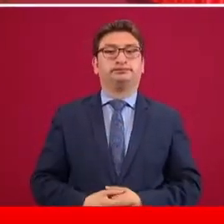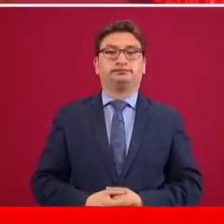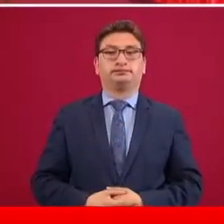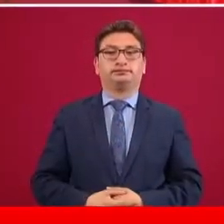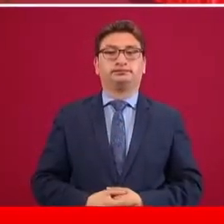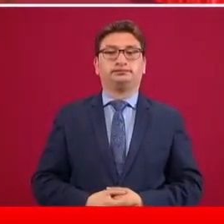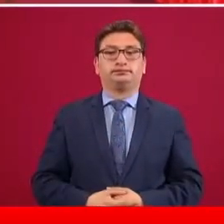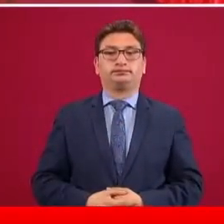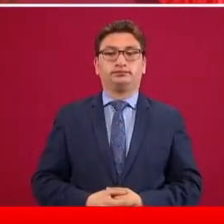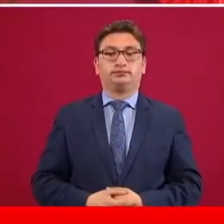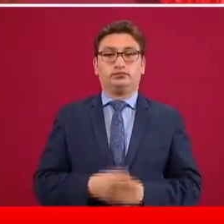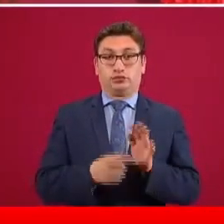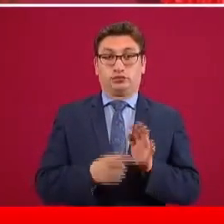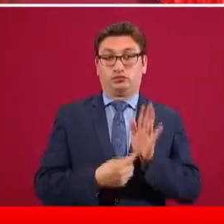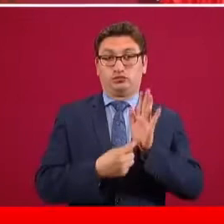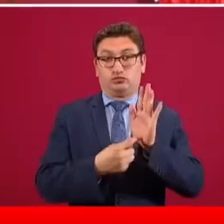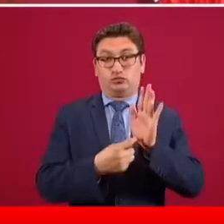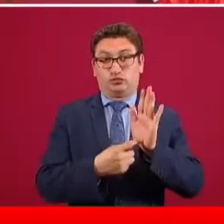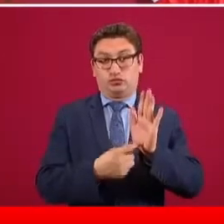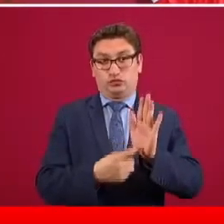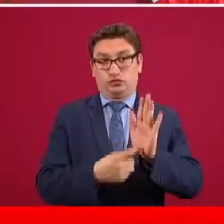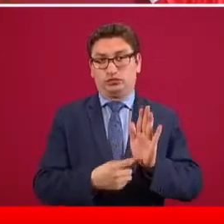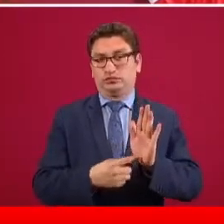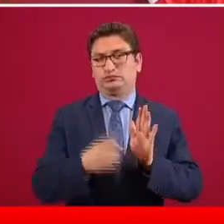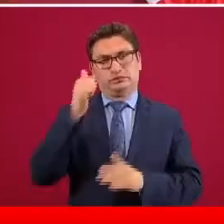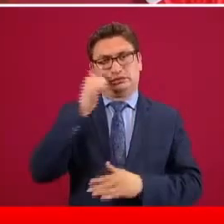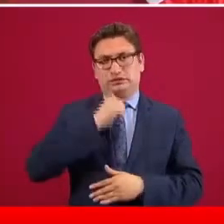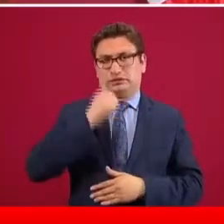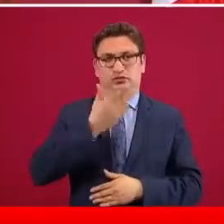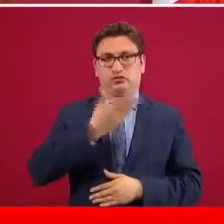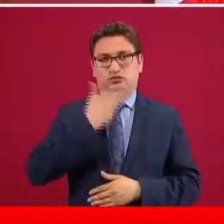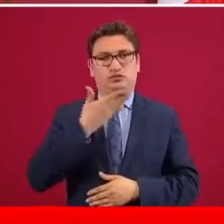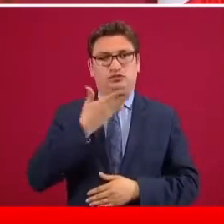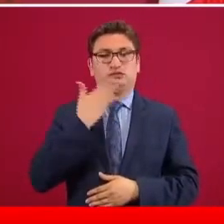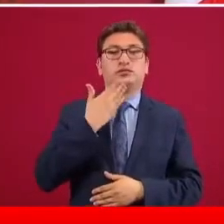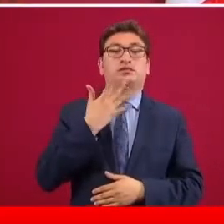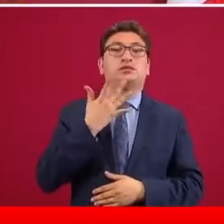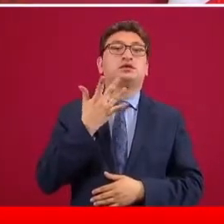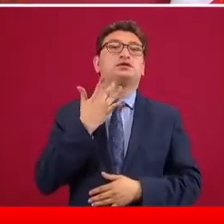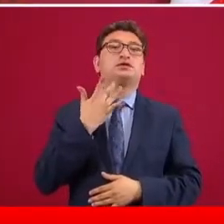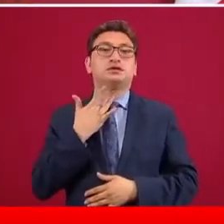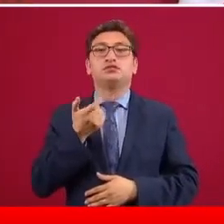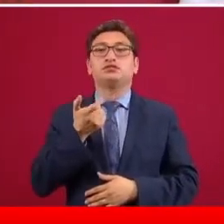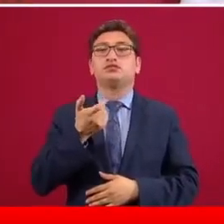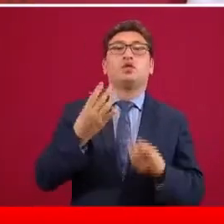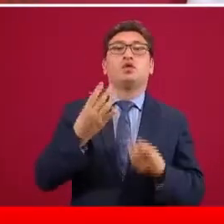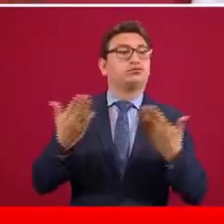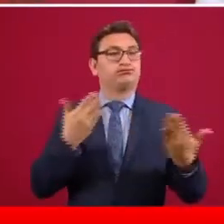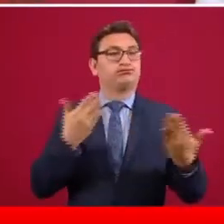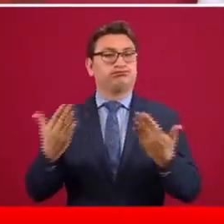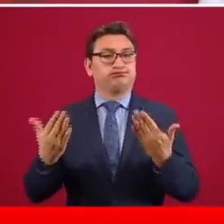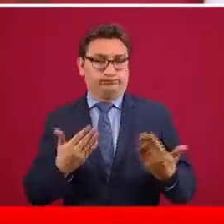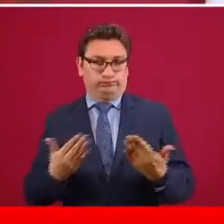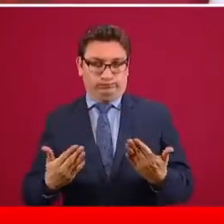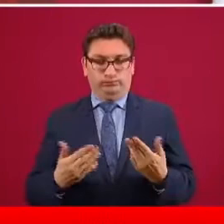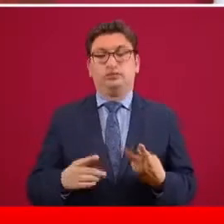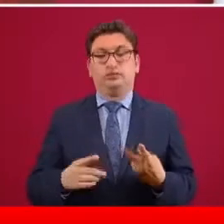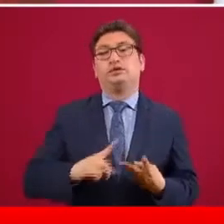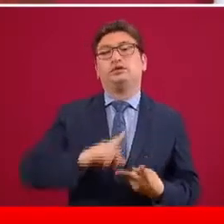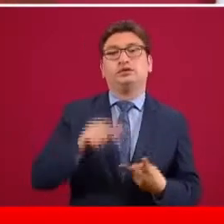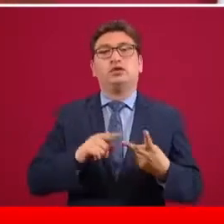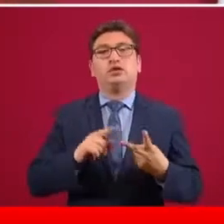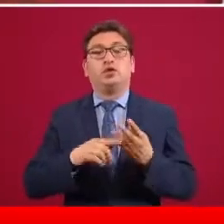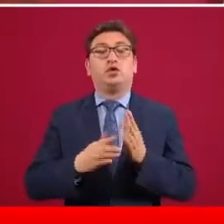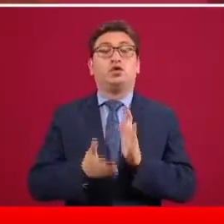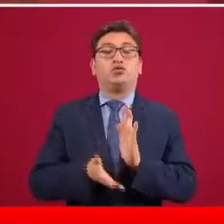presentar como siempre el quién es quién en los precios y luego el avance en las obras que no se han